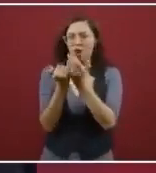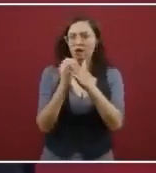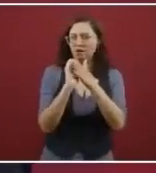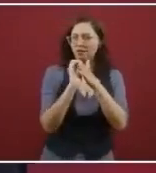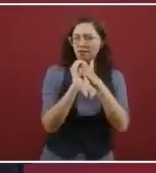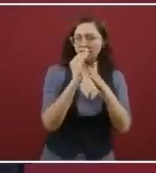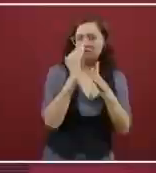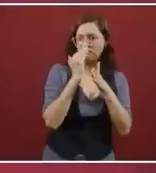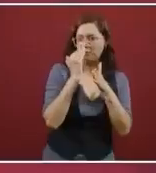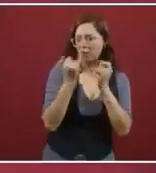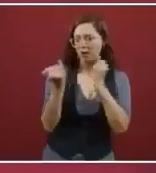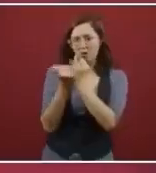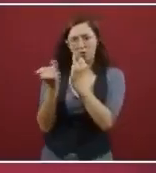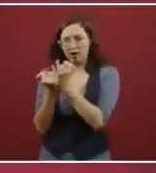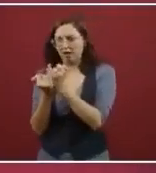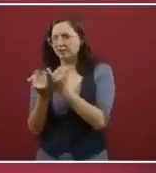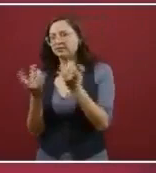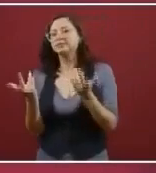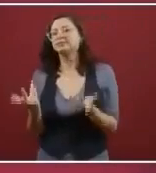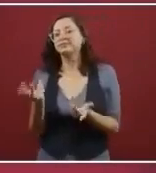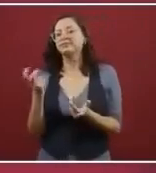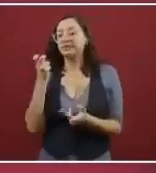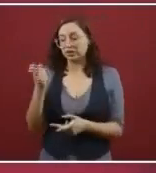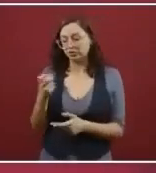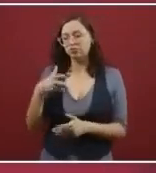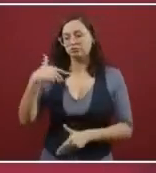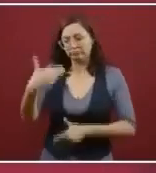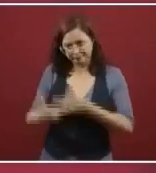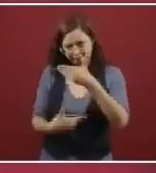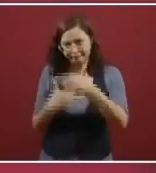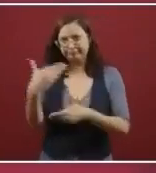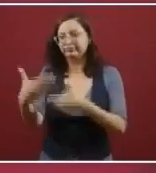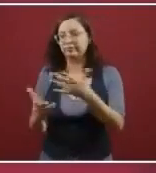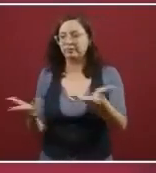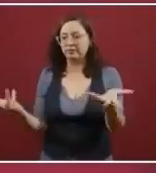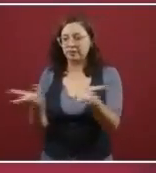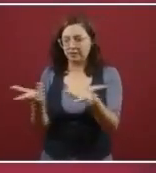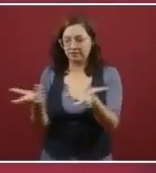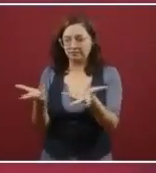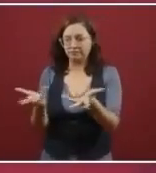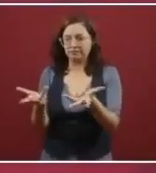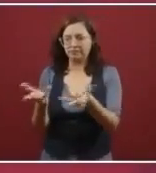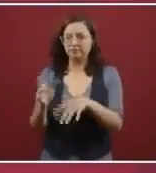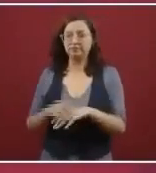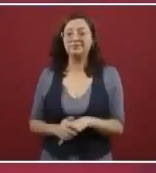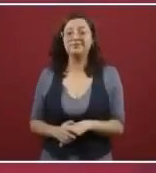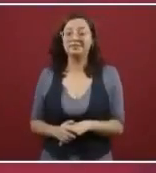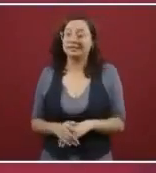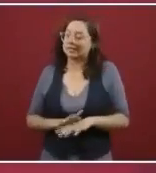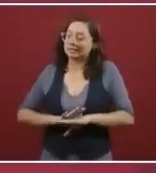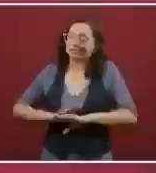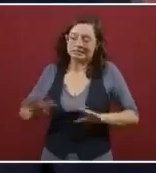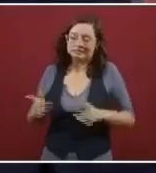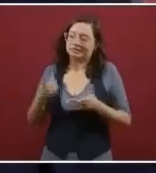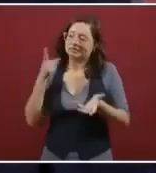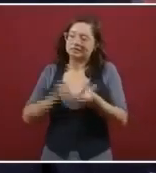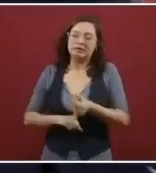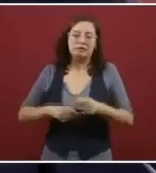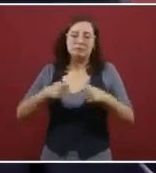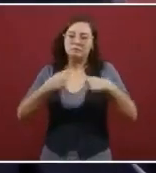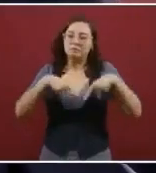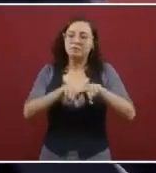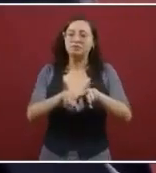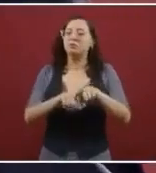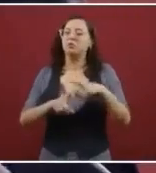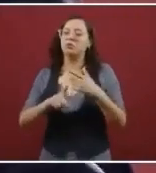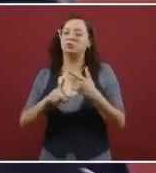y sobre eso vamos. Y al mismo tiempo, no a esas drogas dañinas,